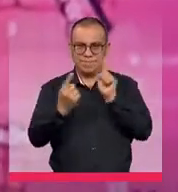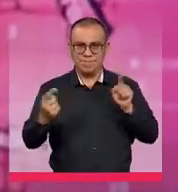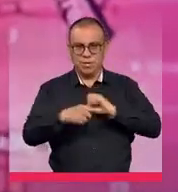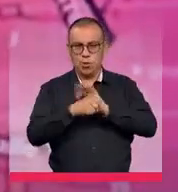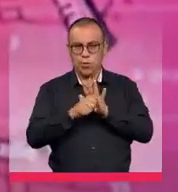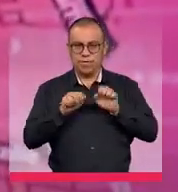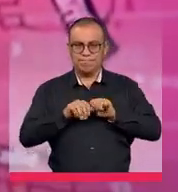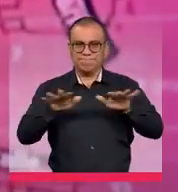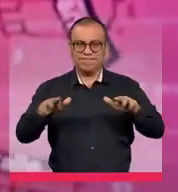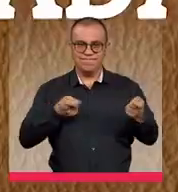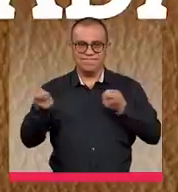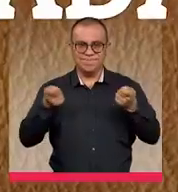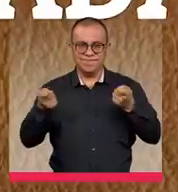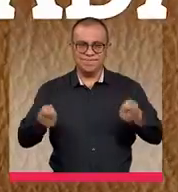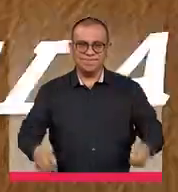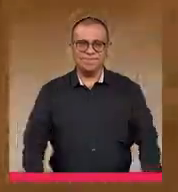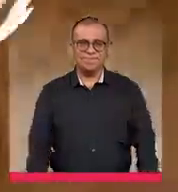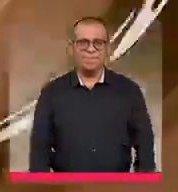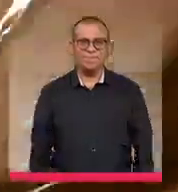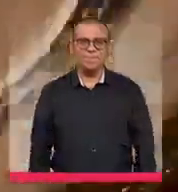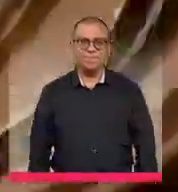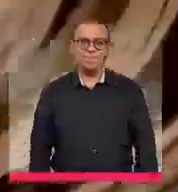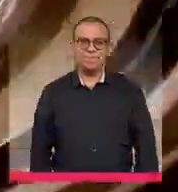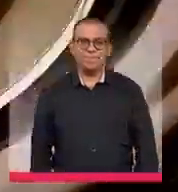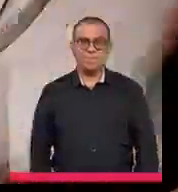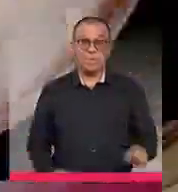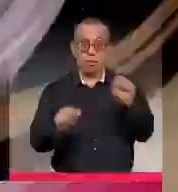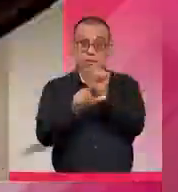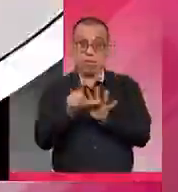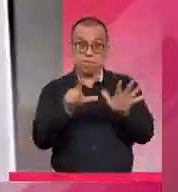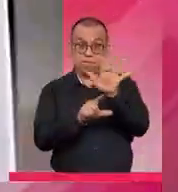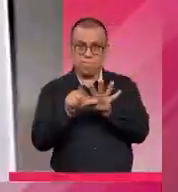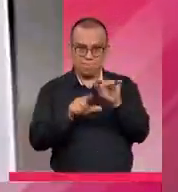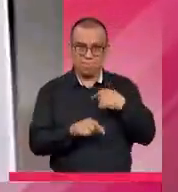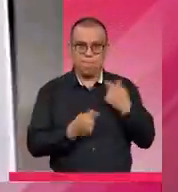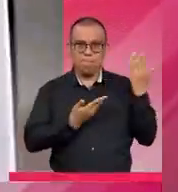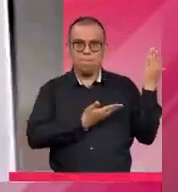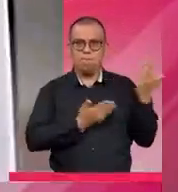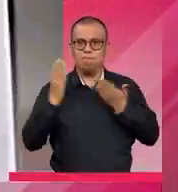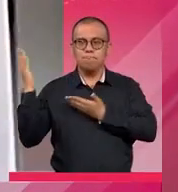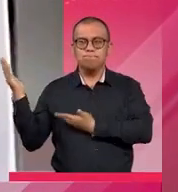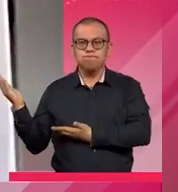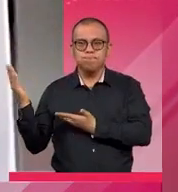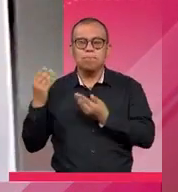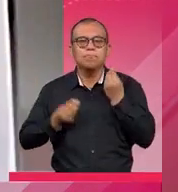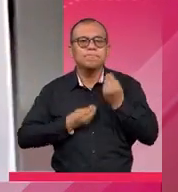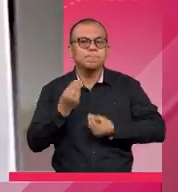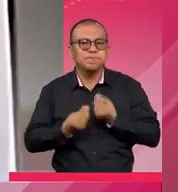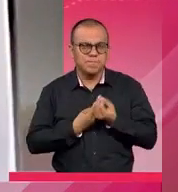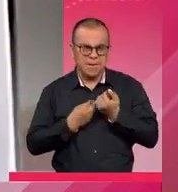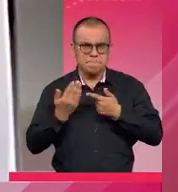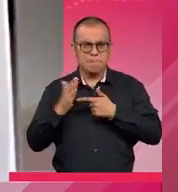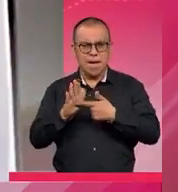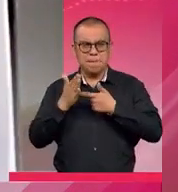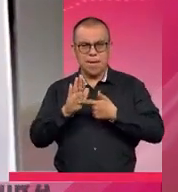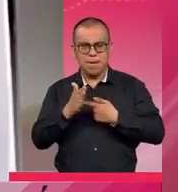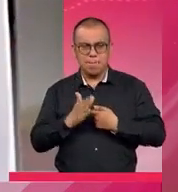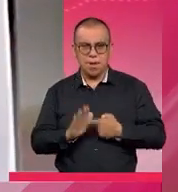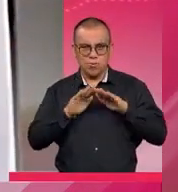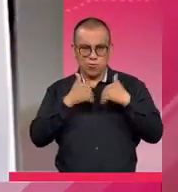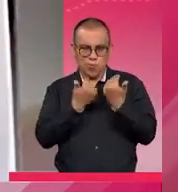pandemia con vídeos como estos el profesor carlos alberto gómez presenta a los estudiantes del colegio